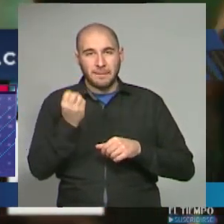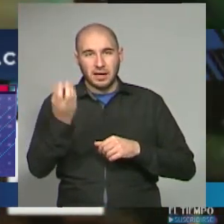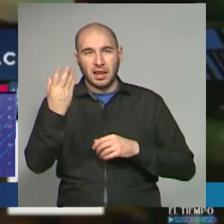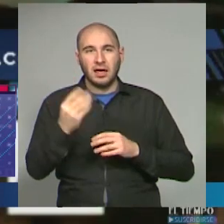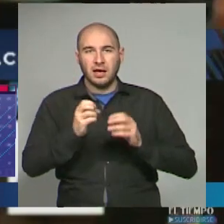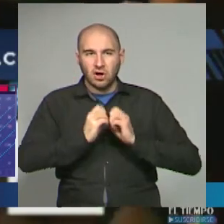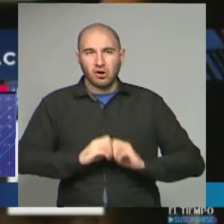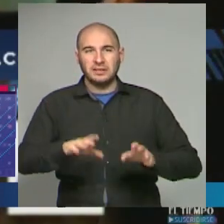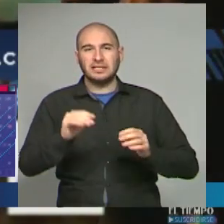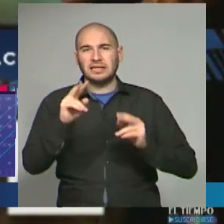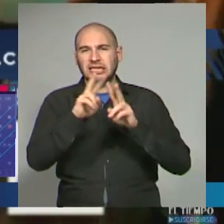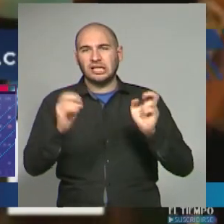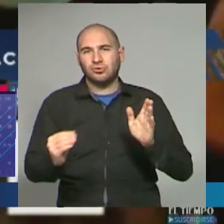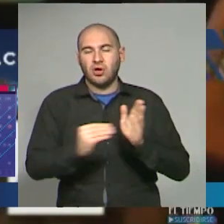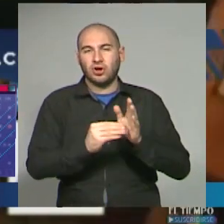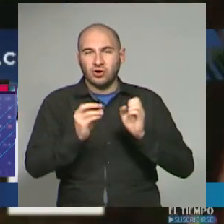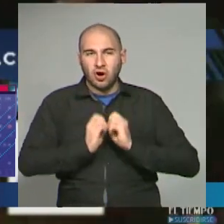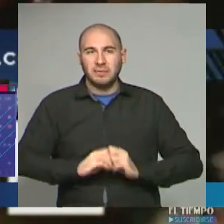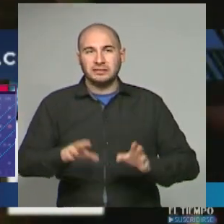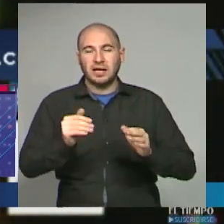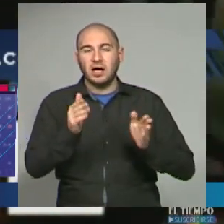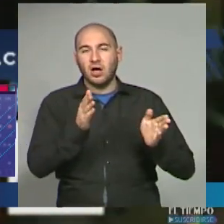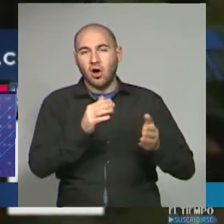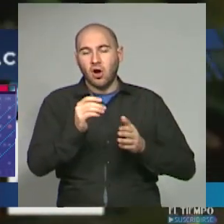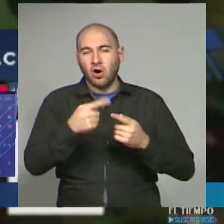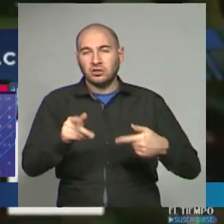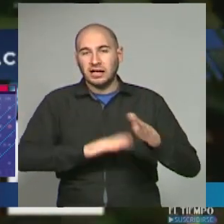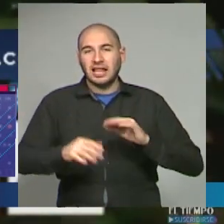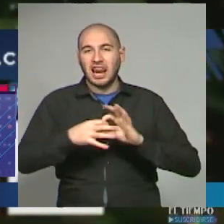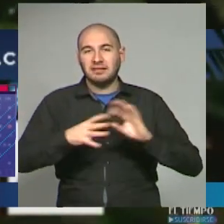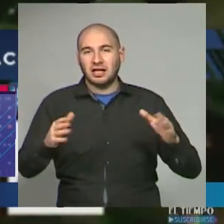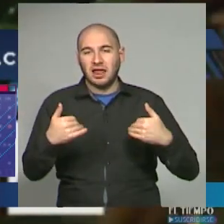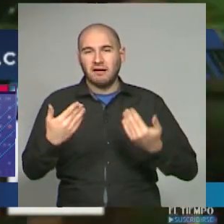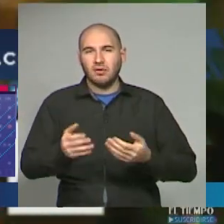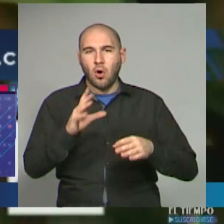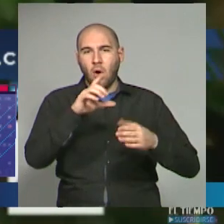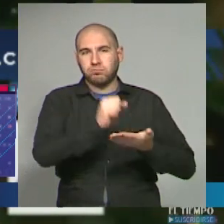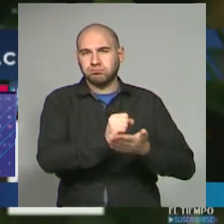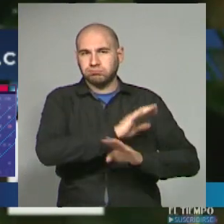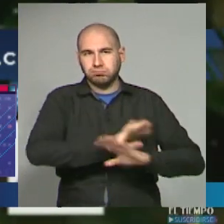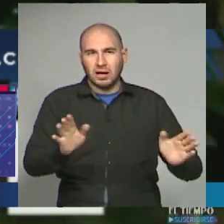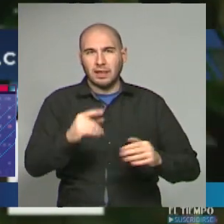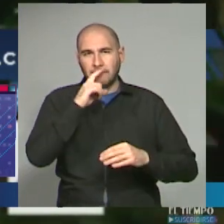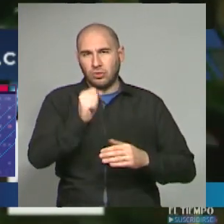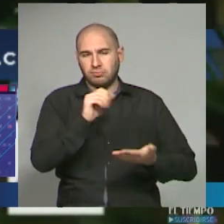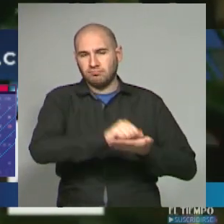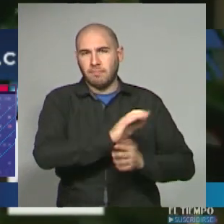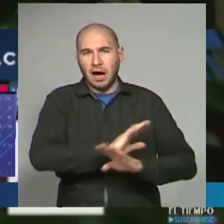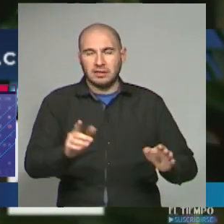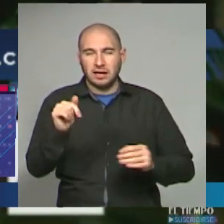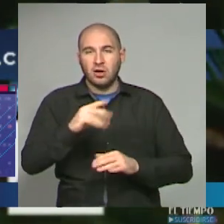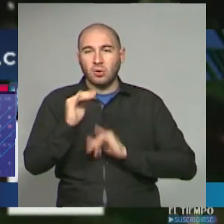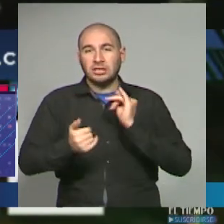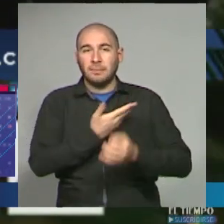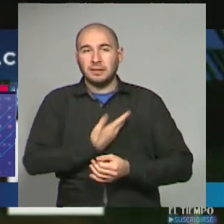fue bautizada como el inicio de la Operación Libertad por el cese de la usurpación de Nicolás Maduro. Esto según